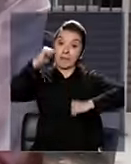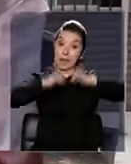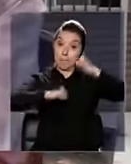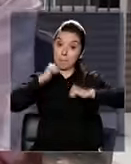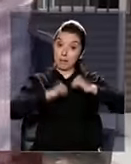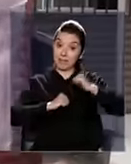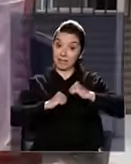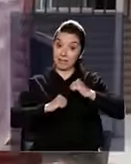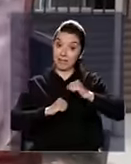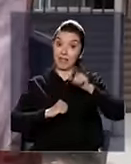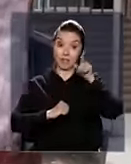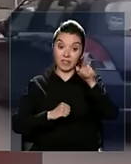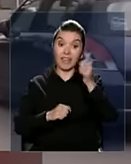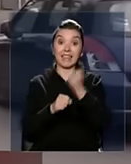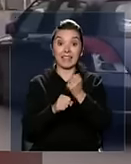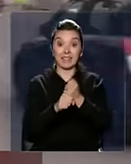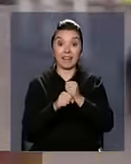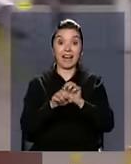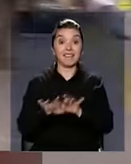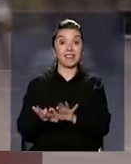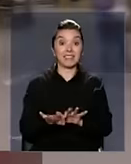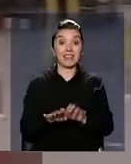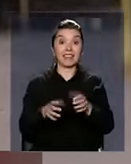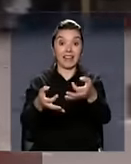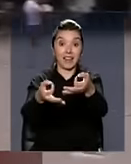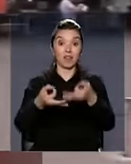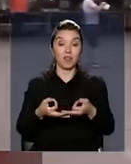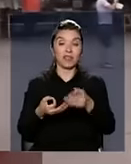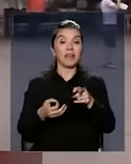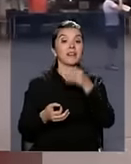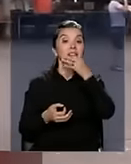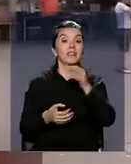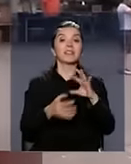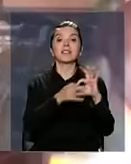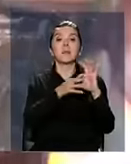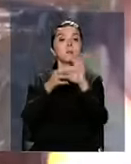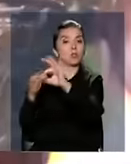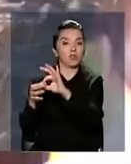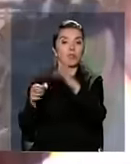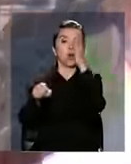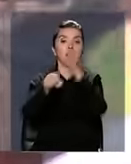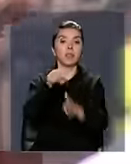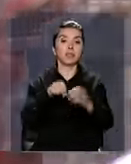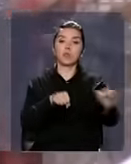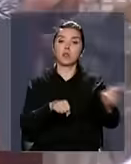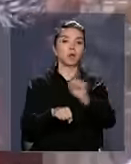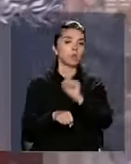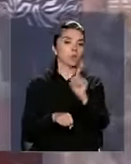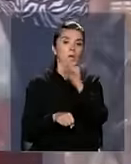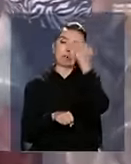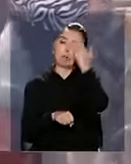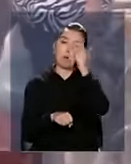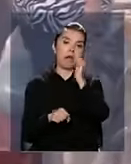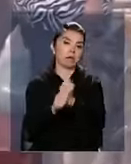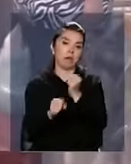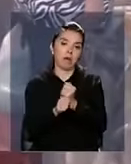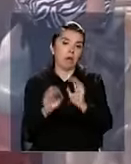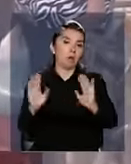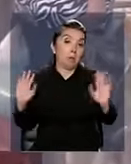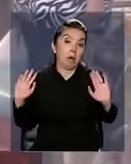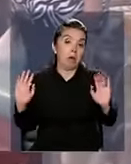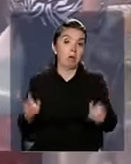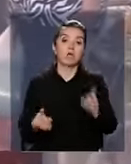se desempeñaba como secretaria contable, aseguran que las razones de su despido fueron simplemente por desempeño. Ella de todas maneras recurrirá a